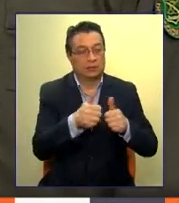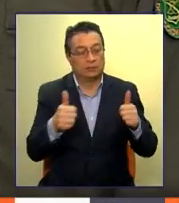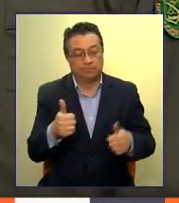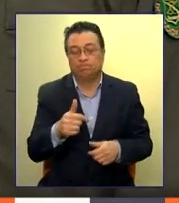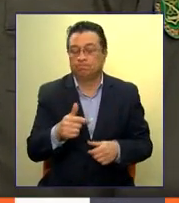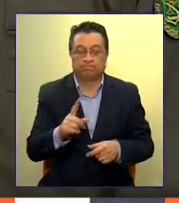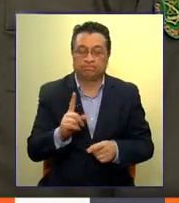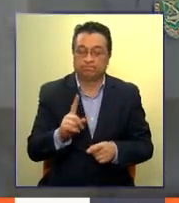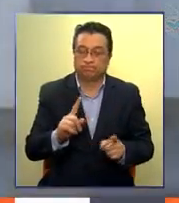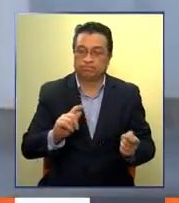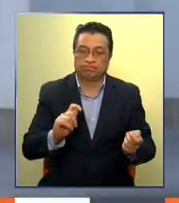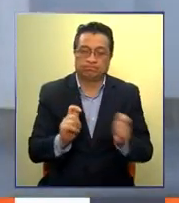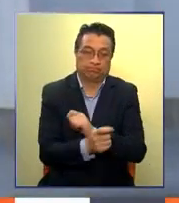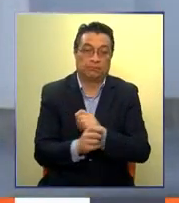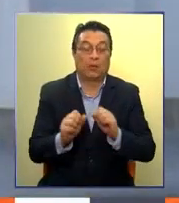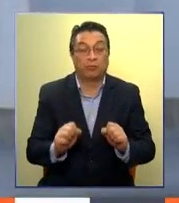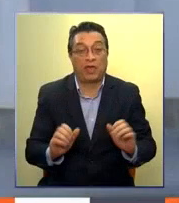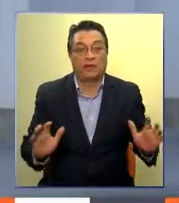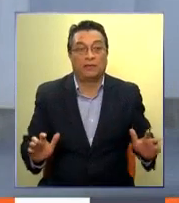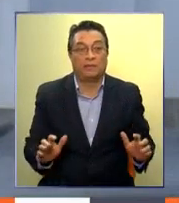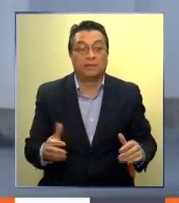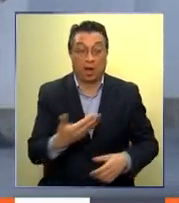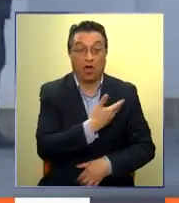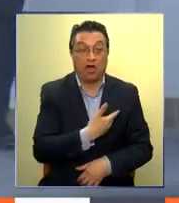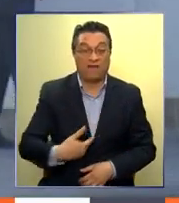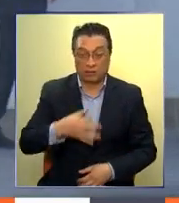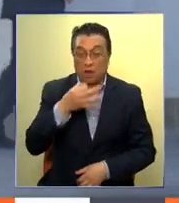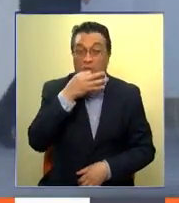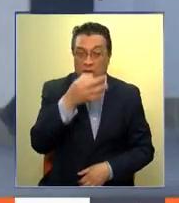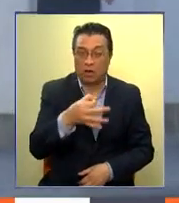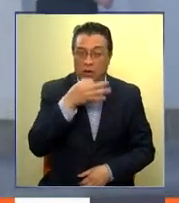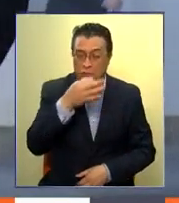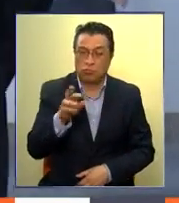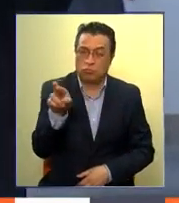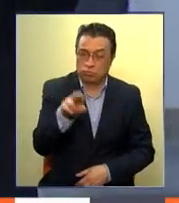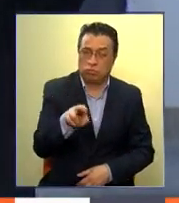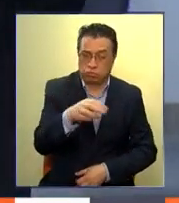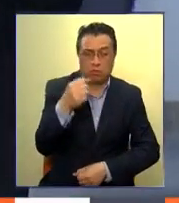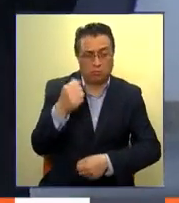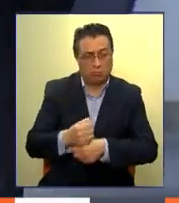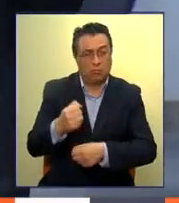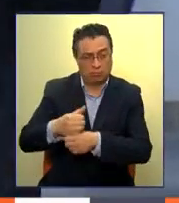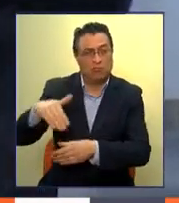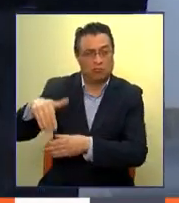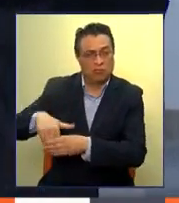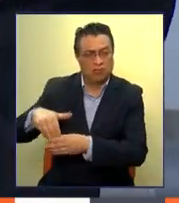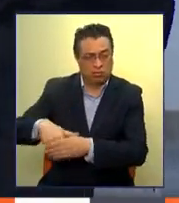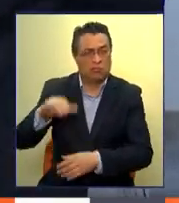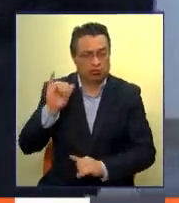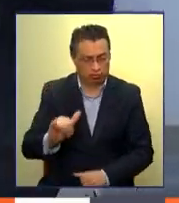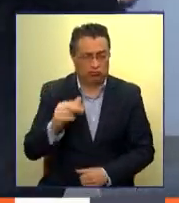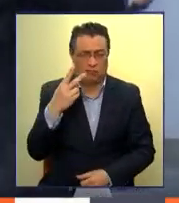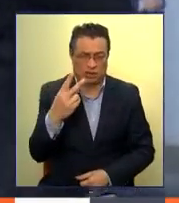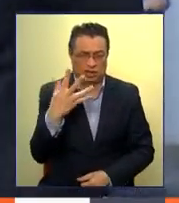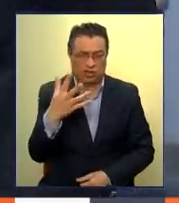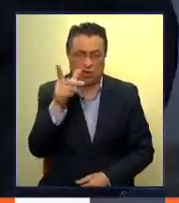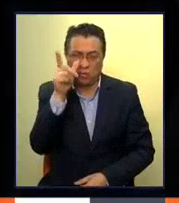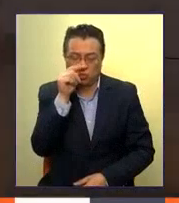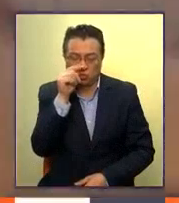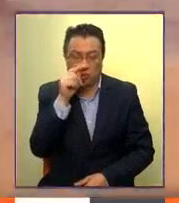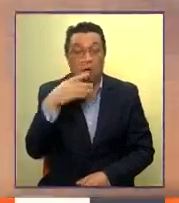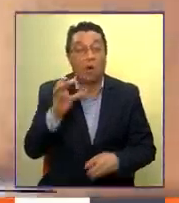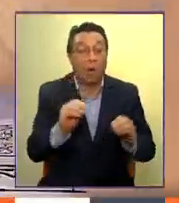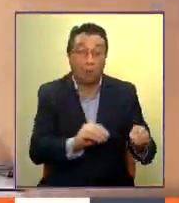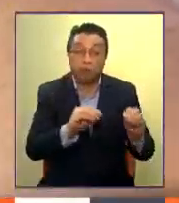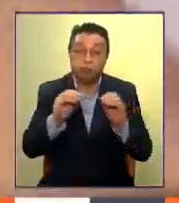fijar una fecha distinta en el gobierno han asegurado reiteradamente que trabajan para realizar el plebiscito en octubre y que una eventual postergación